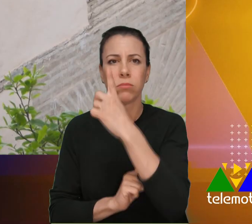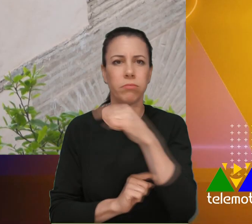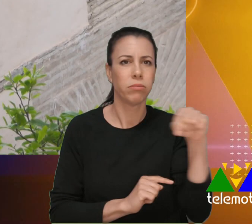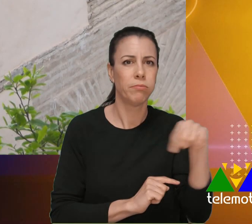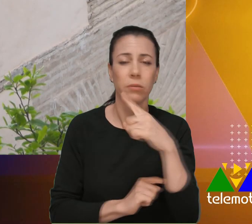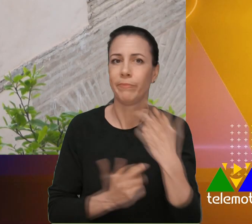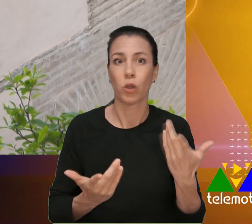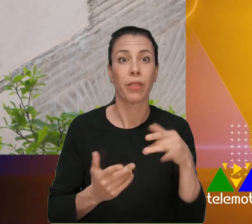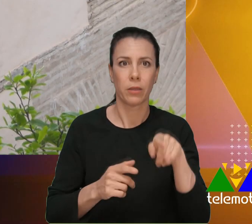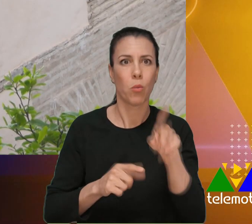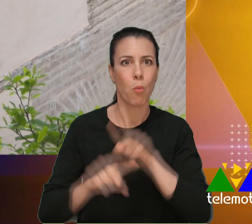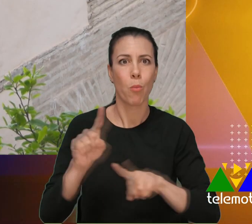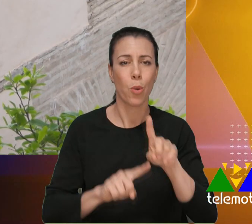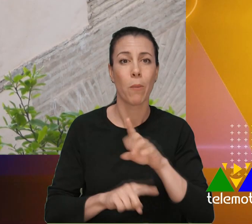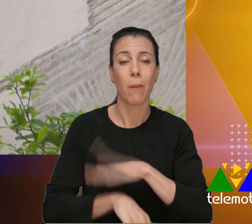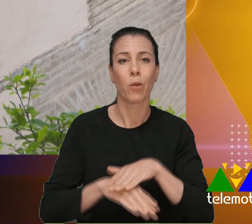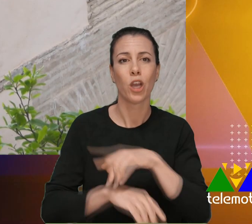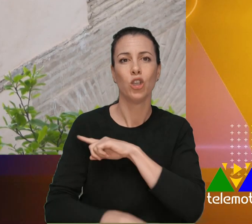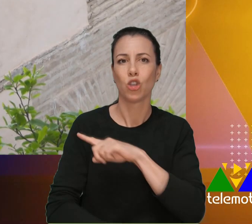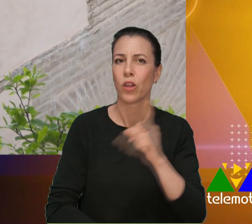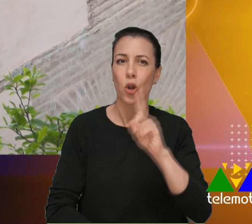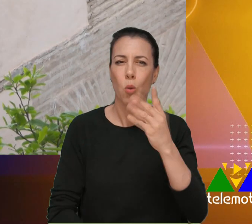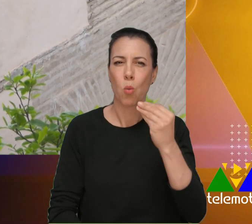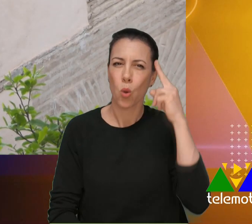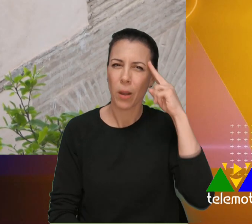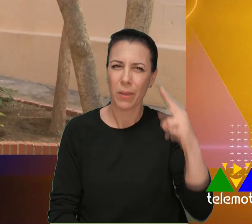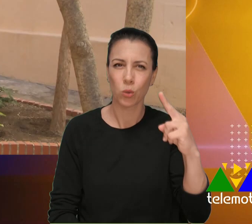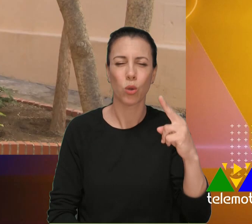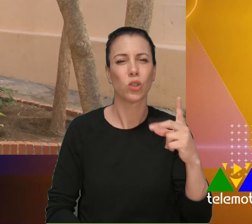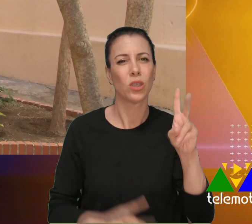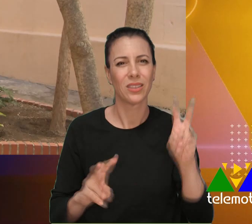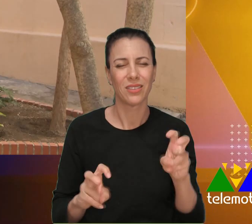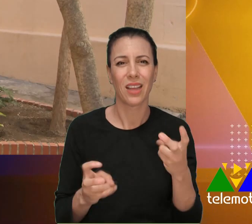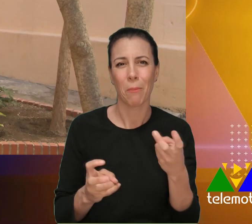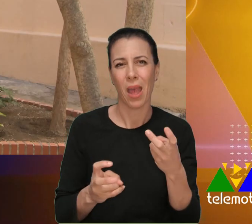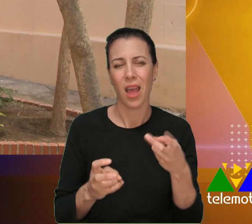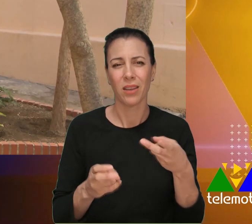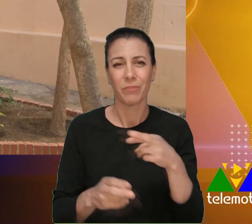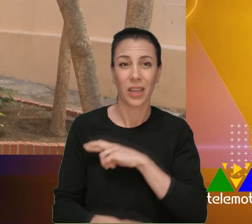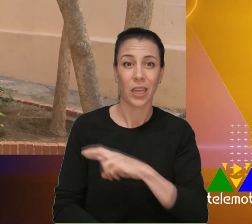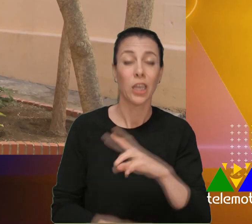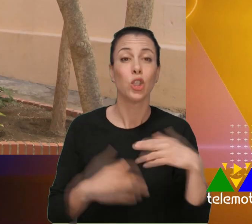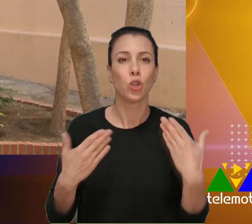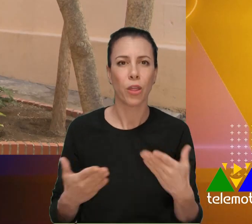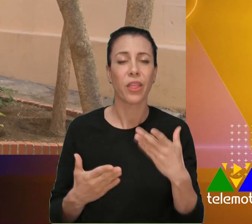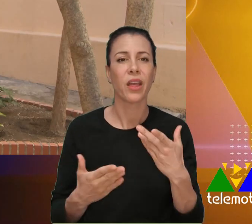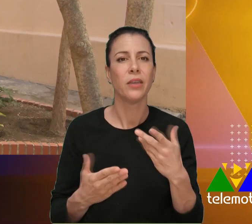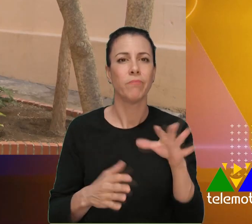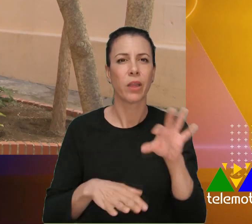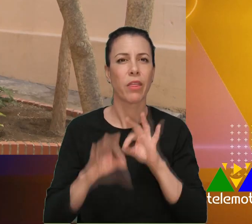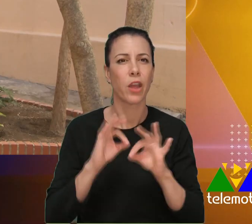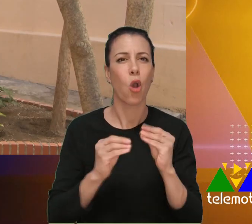y era aquello un problema, ¿no? Los soldados no eran muy respetuosos con el tema eclesiástico, entonces decidieron hacer una